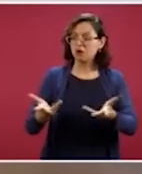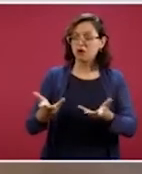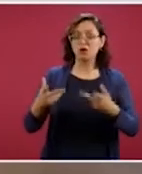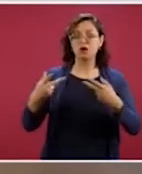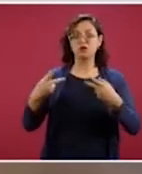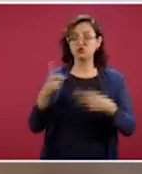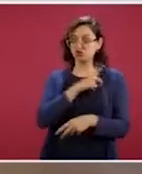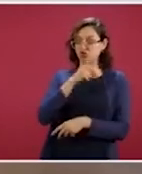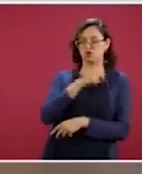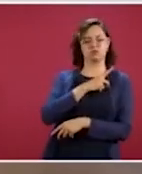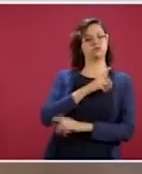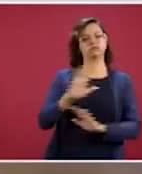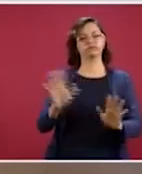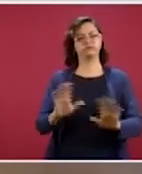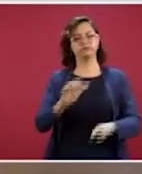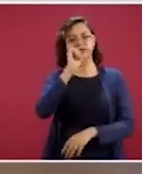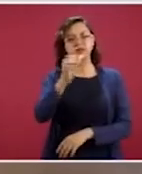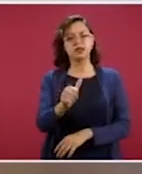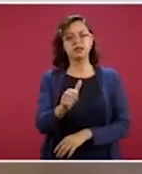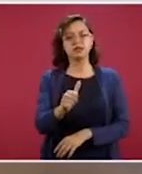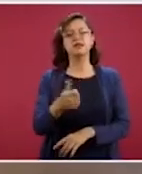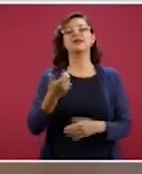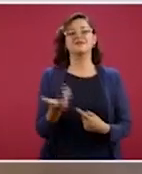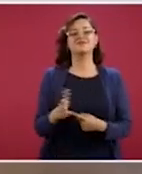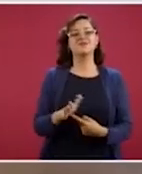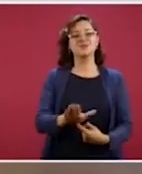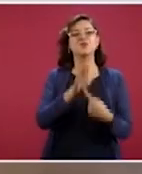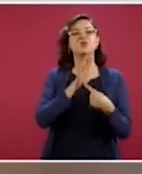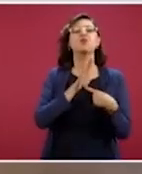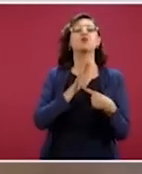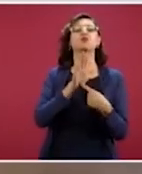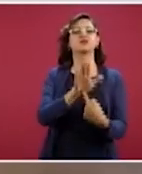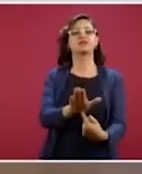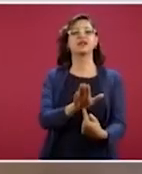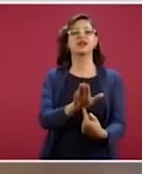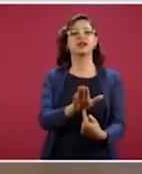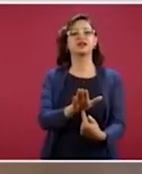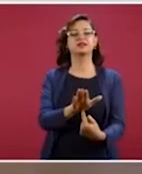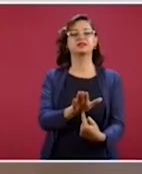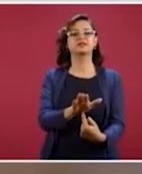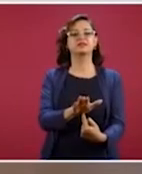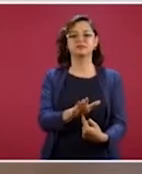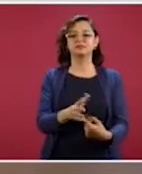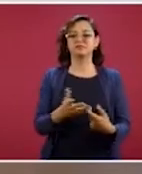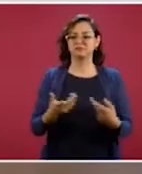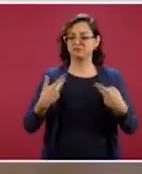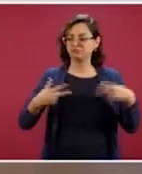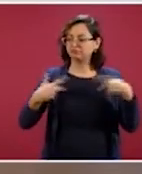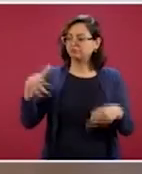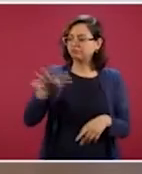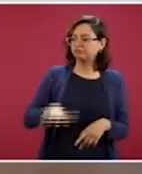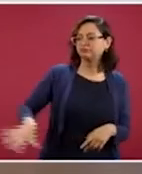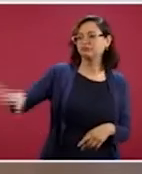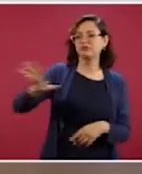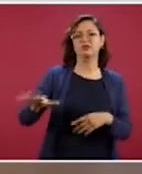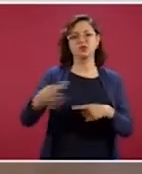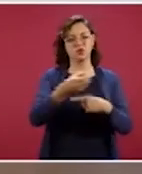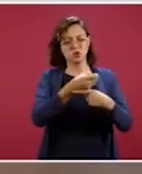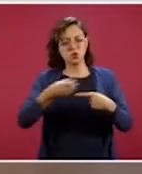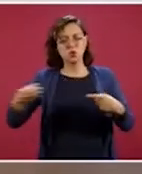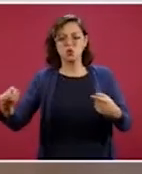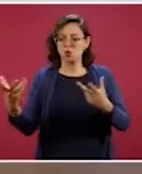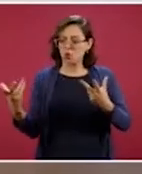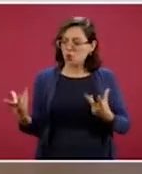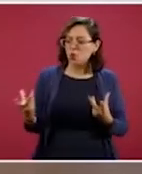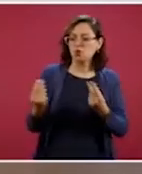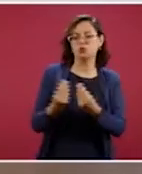demostrar eso, que somos el pueblo organizado,